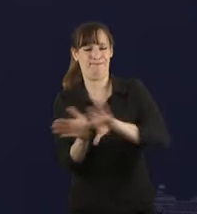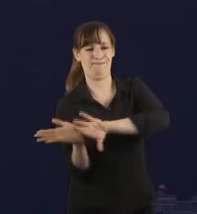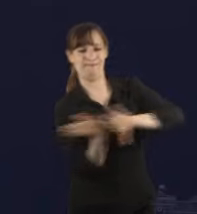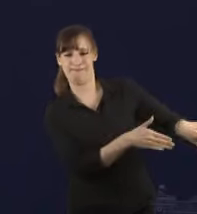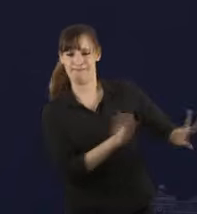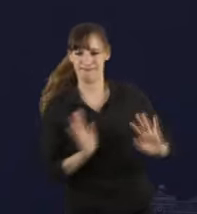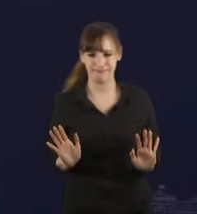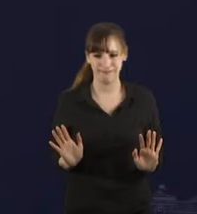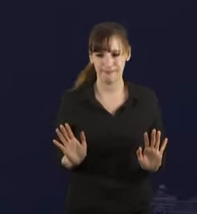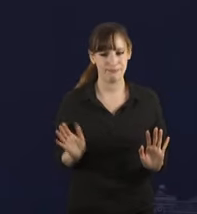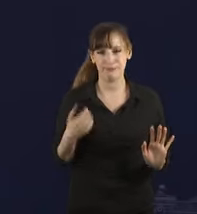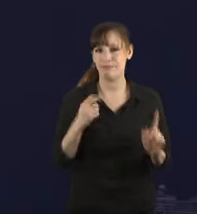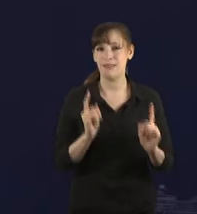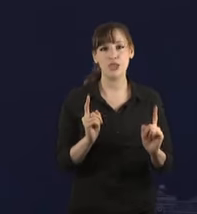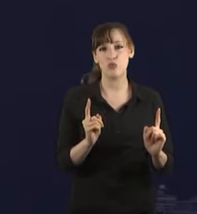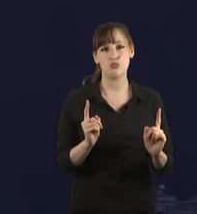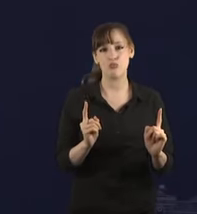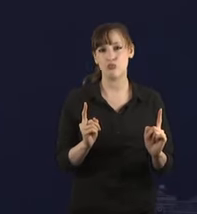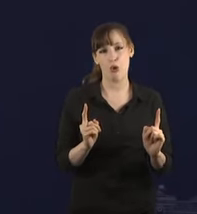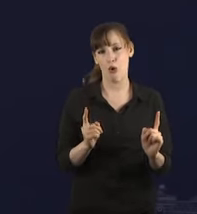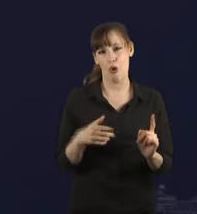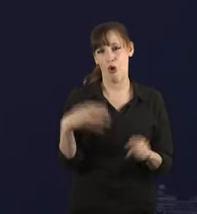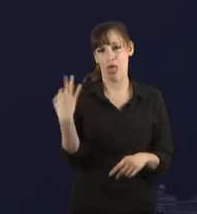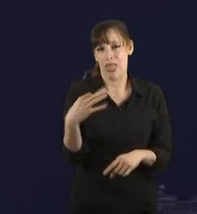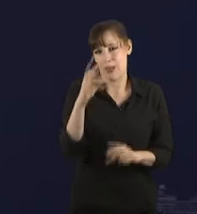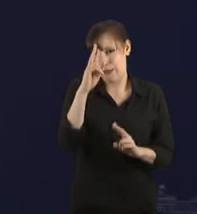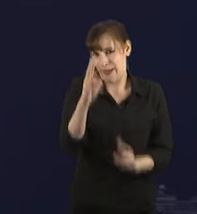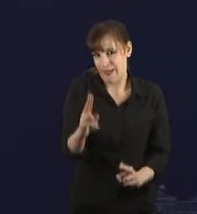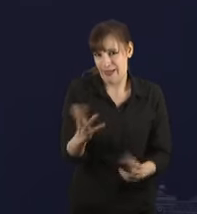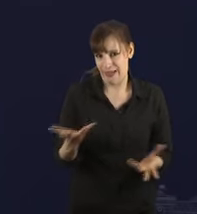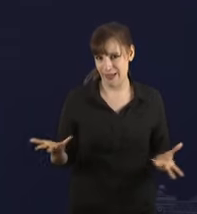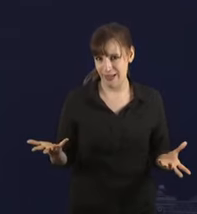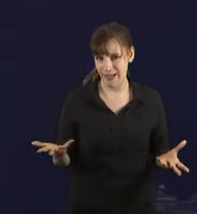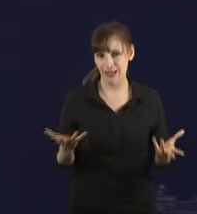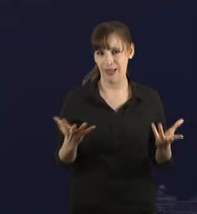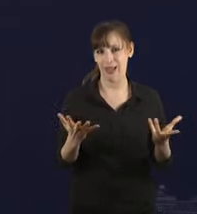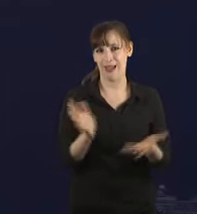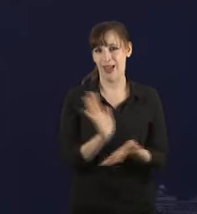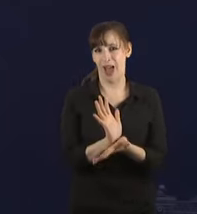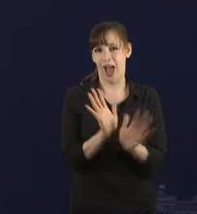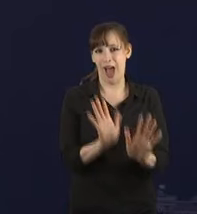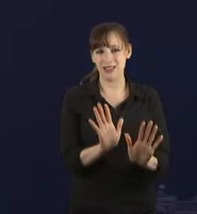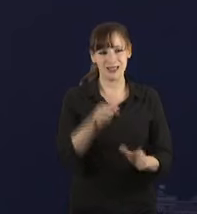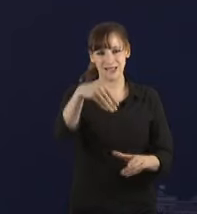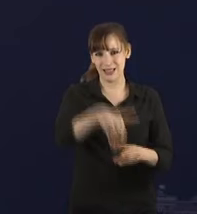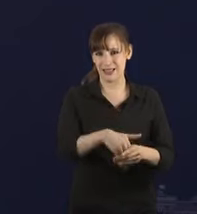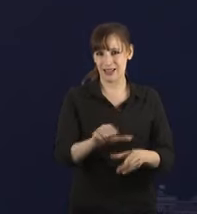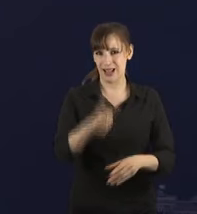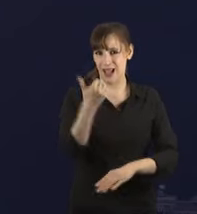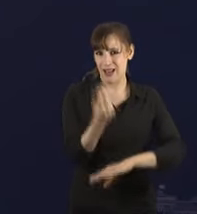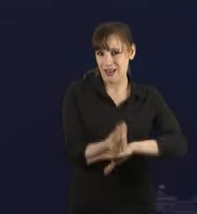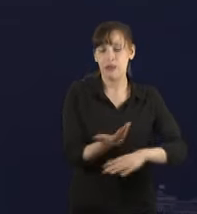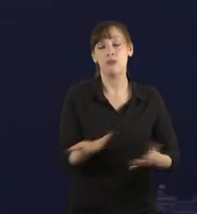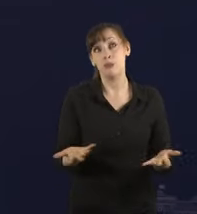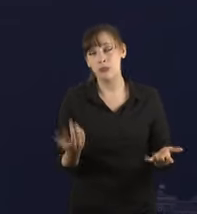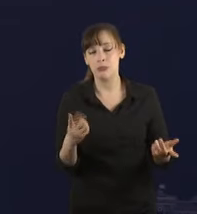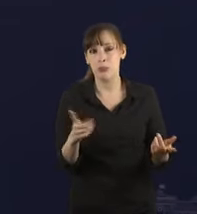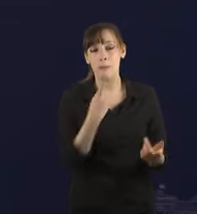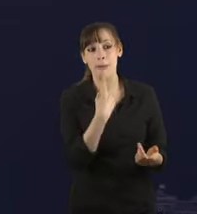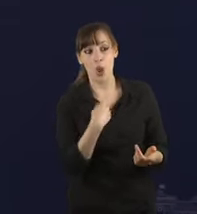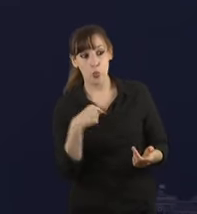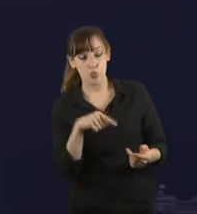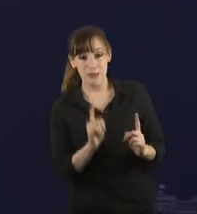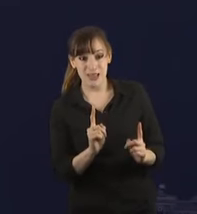como es el poder legislativo Así que en este contexto en un día especial como hoy la pregunta que me hac es no